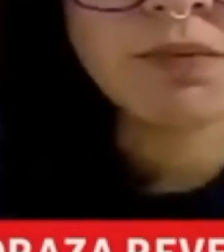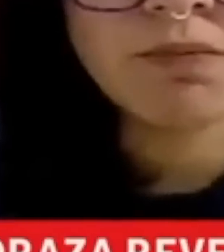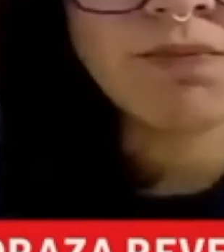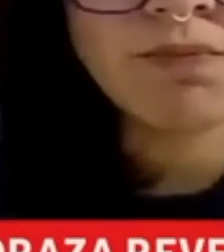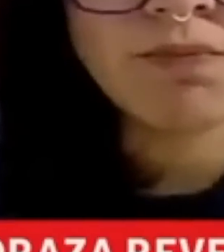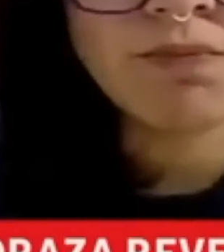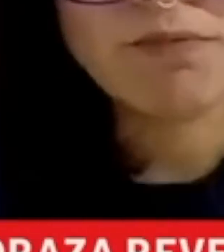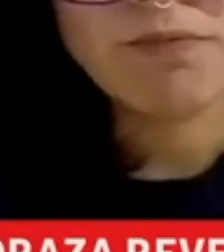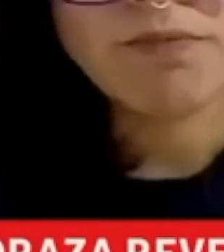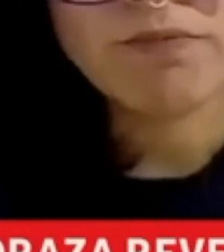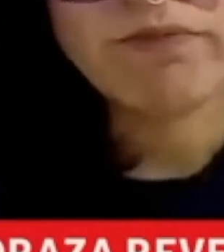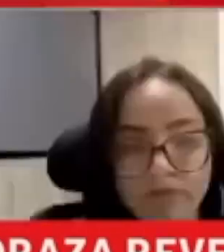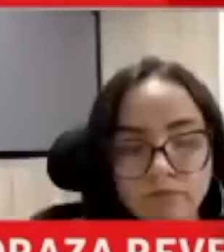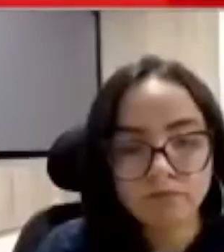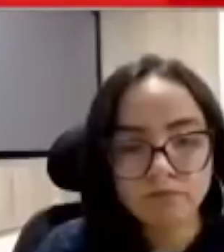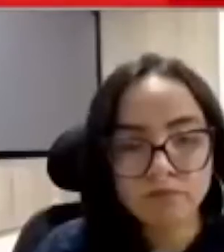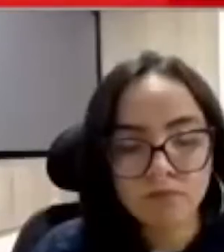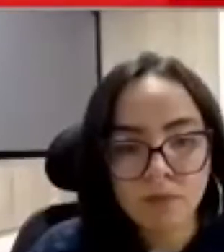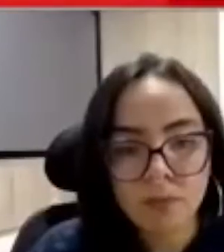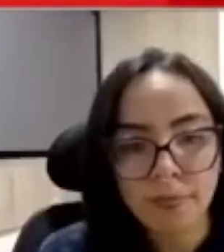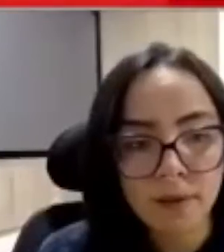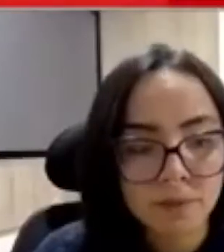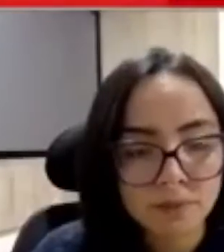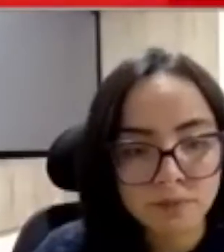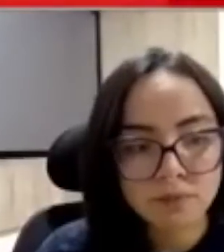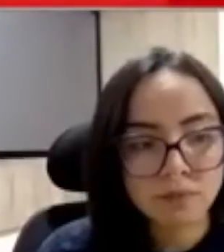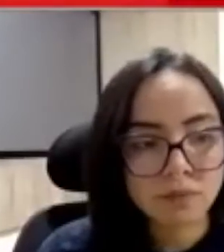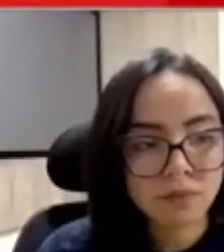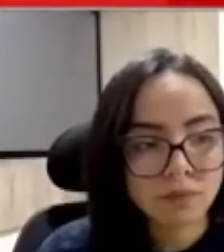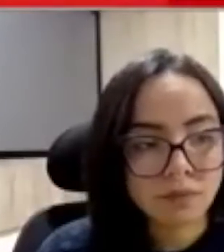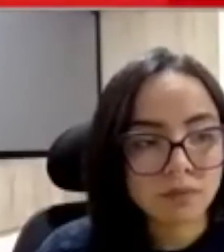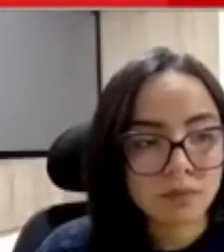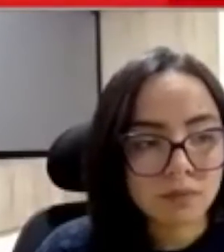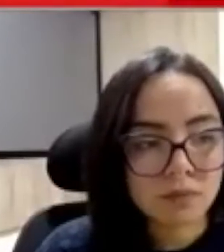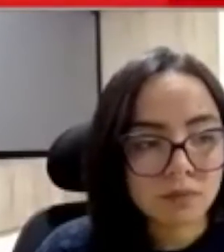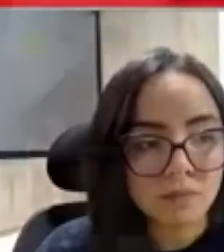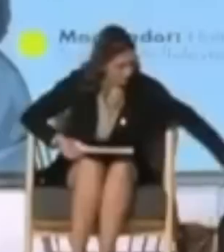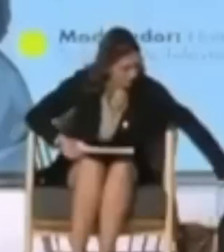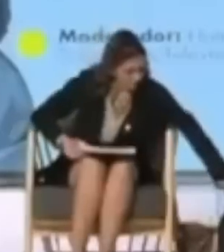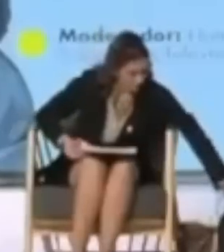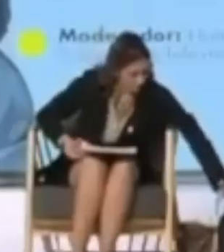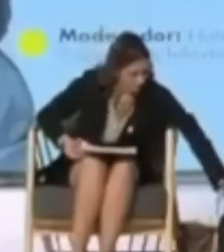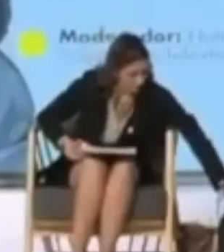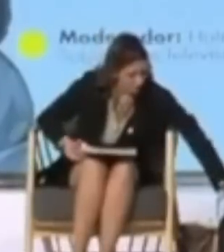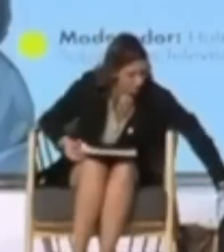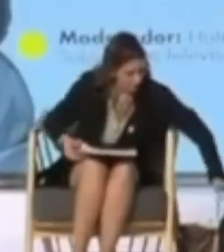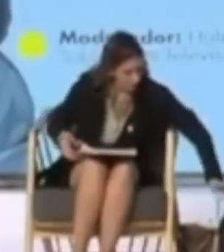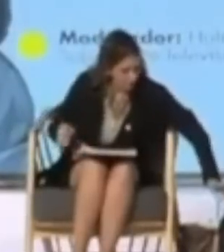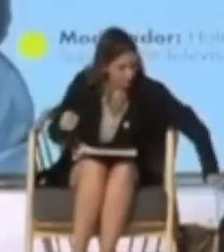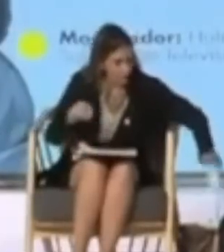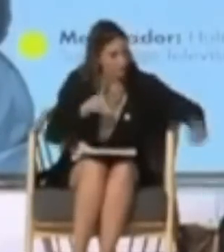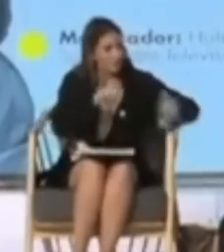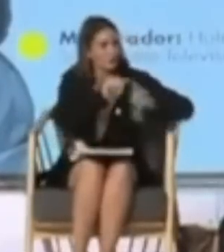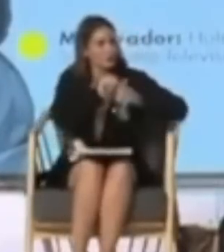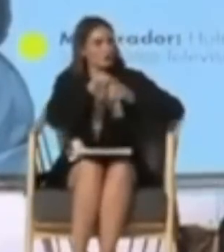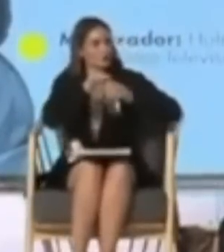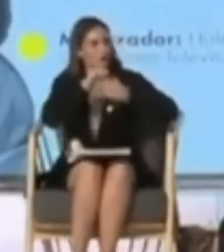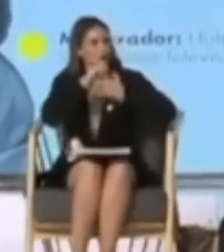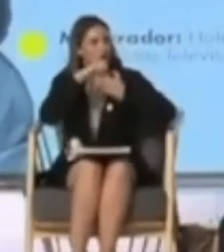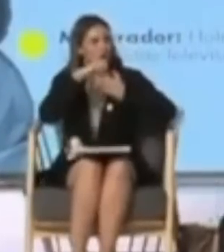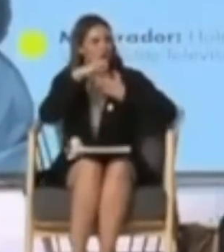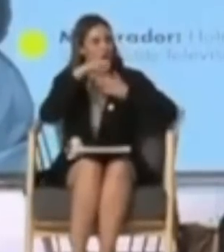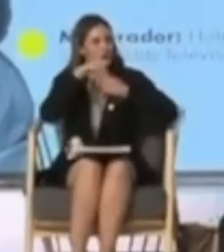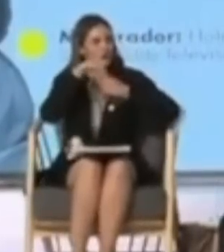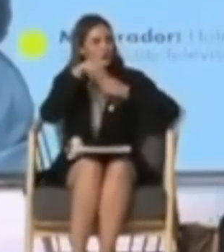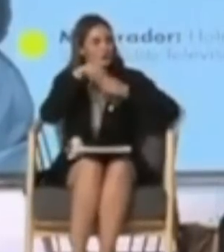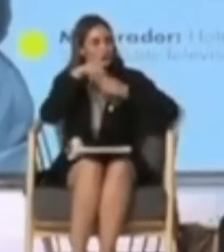género. Pues usted se salió del foro y protestó. Aquí está el episodio. Quiero expresar que me voy a retirar de